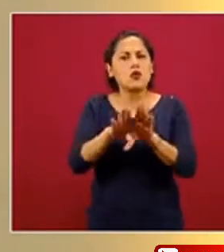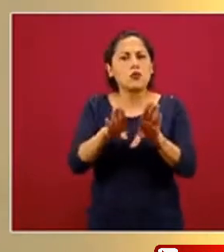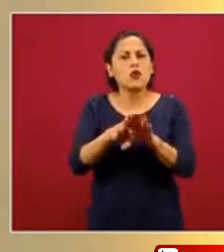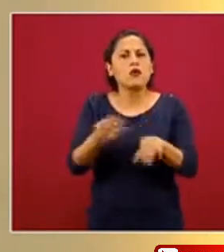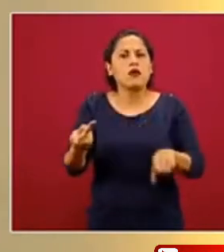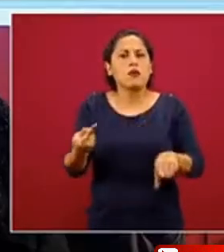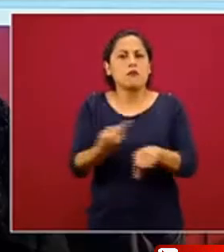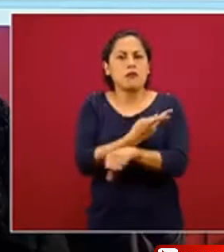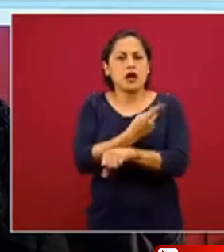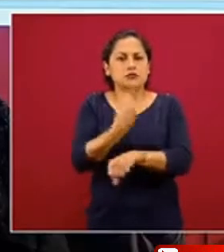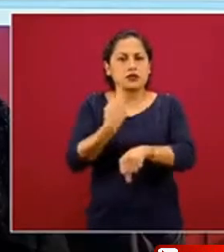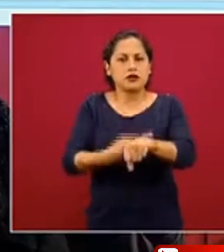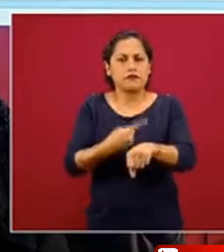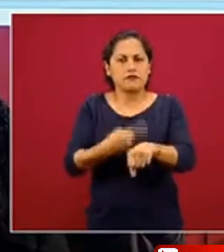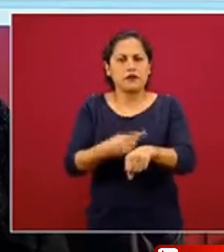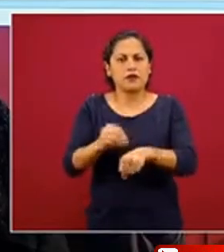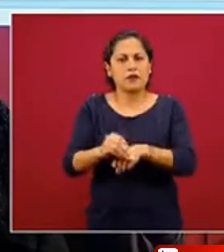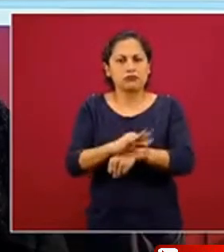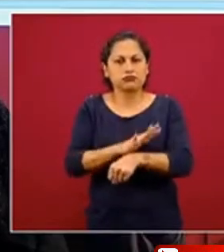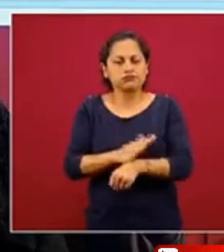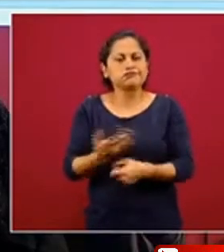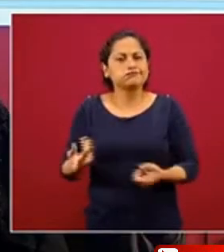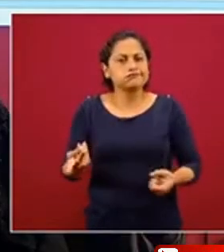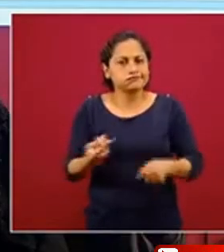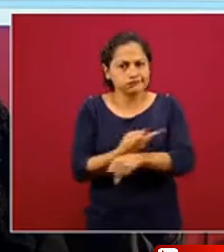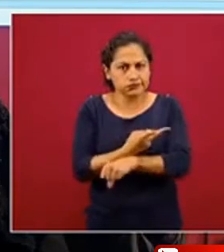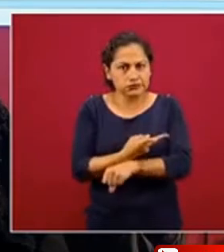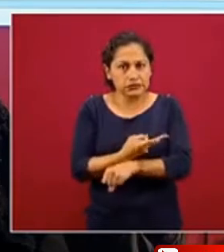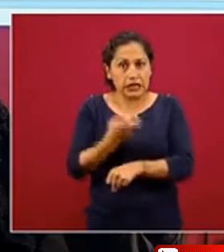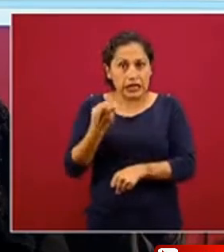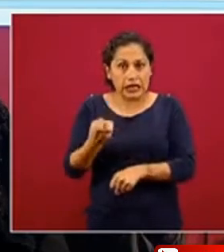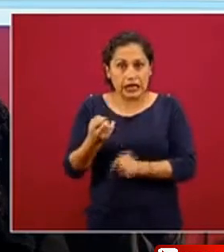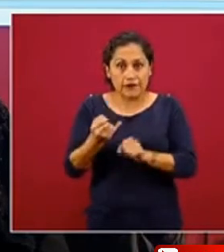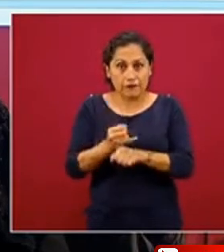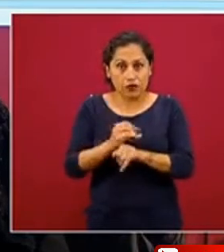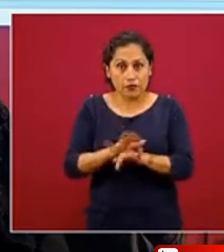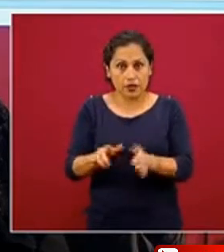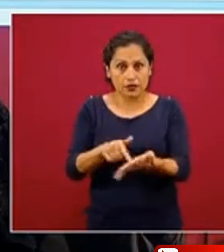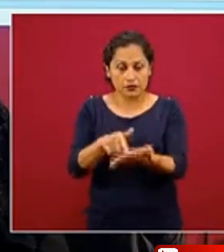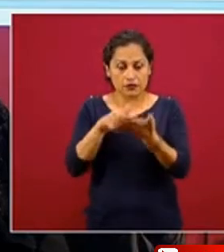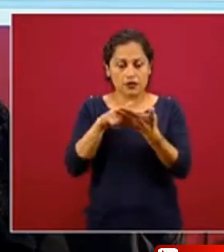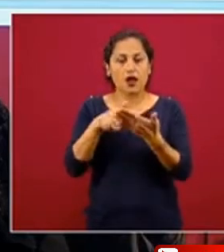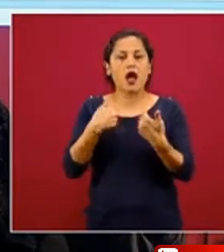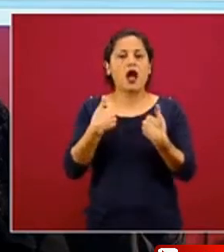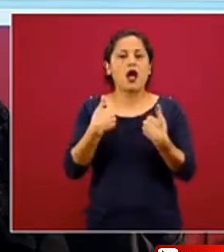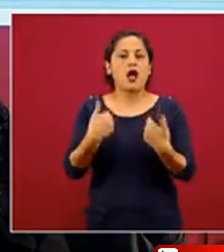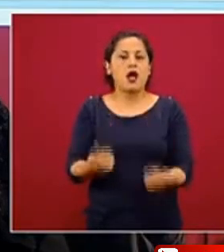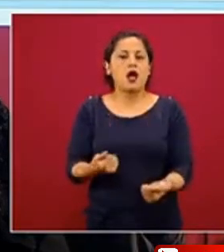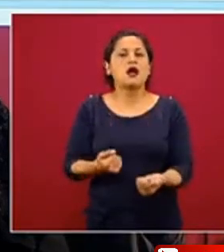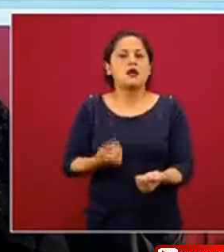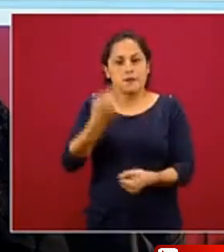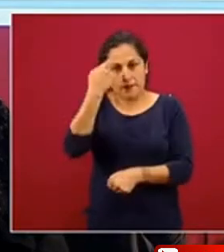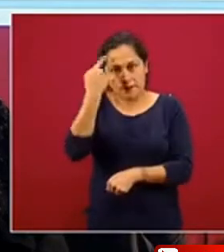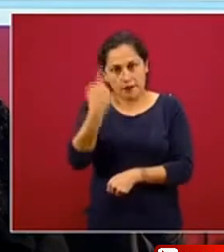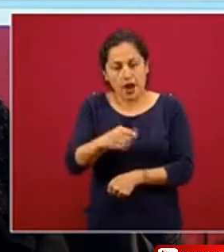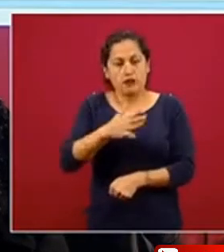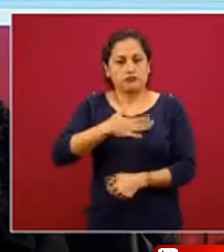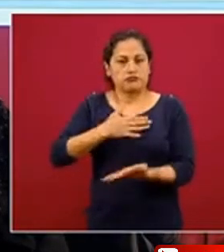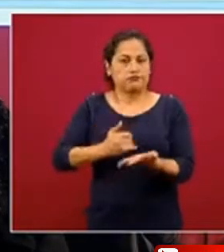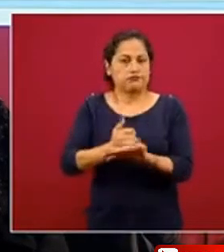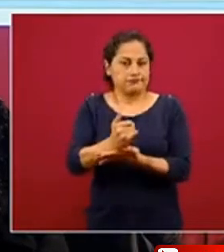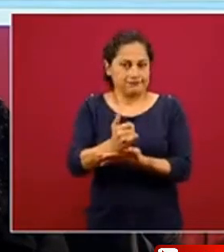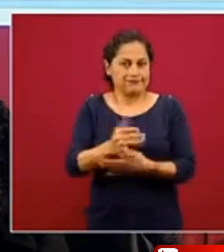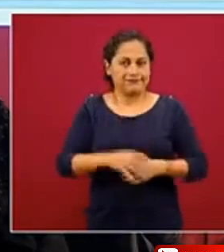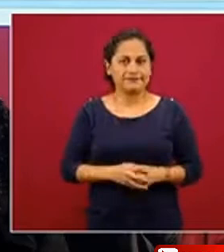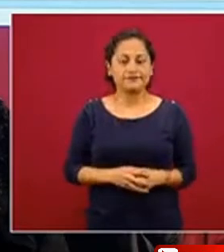a la epidemia de COVID y cómo me puede resultar más útil esa información para tomar decisiones? Entonces, hoy empezamos